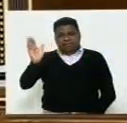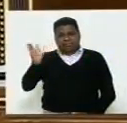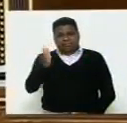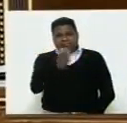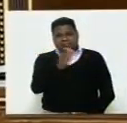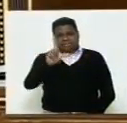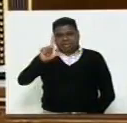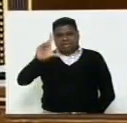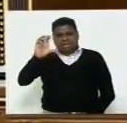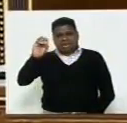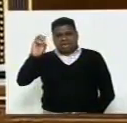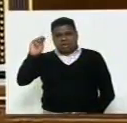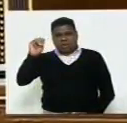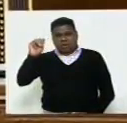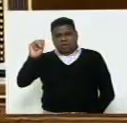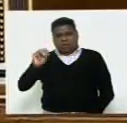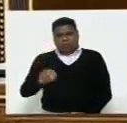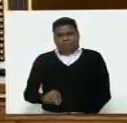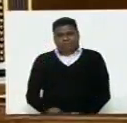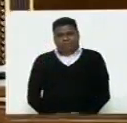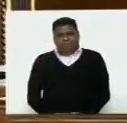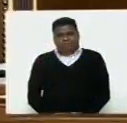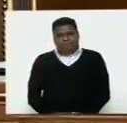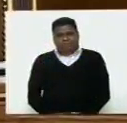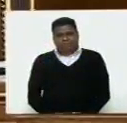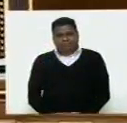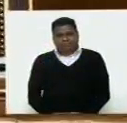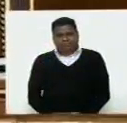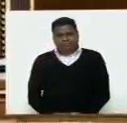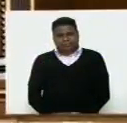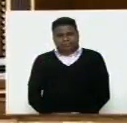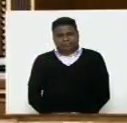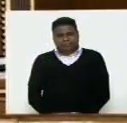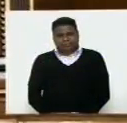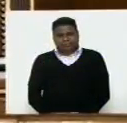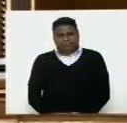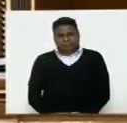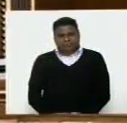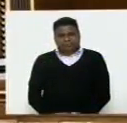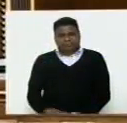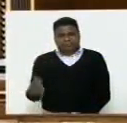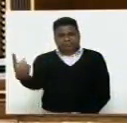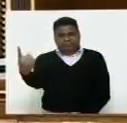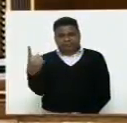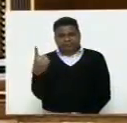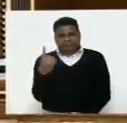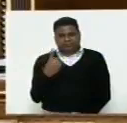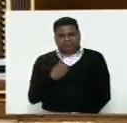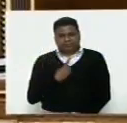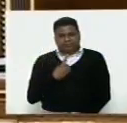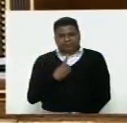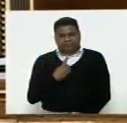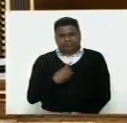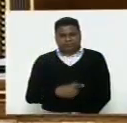Baluarte, del feminismo socialista y del bolivarianismo, nuestra parte.